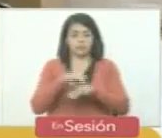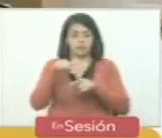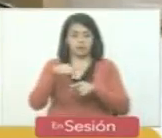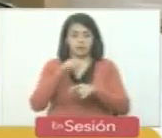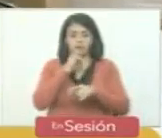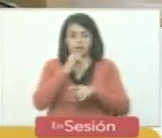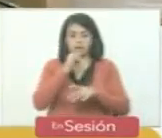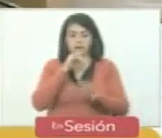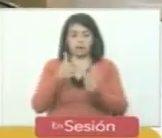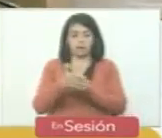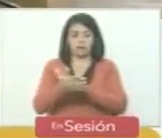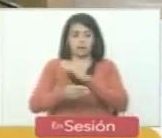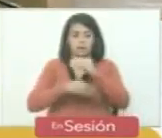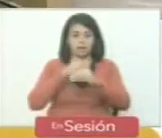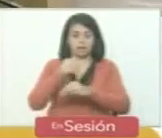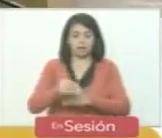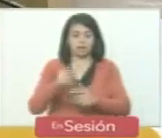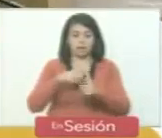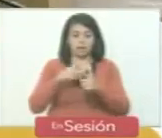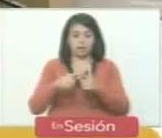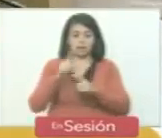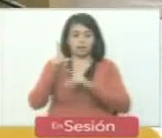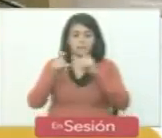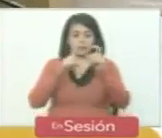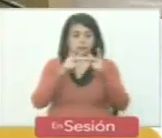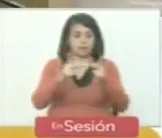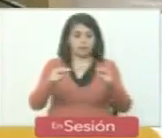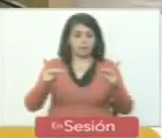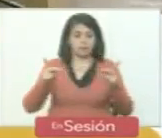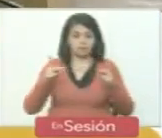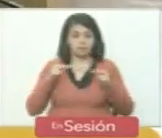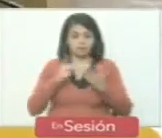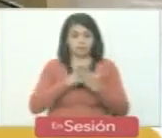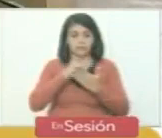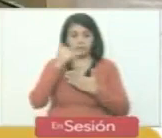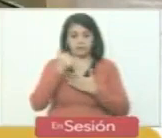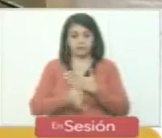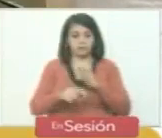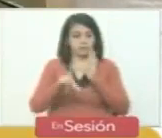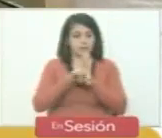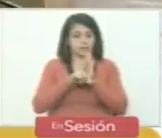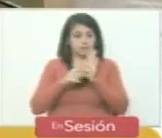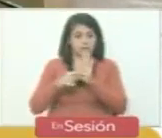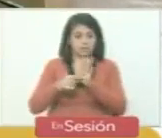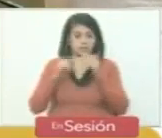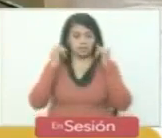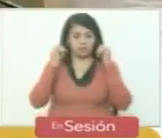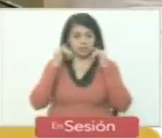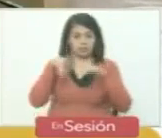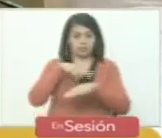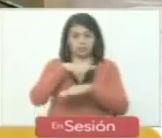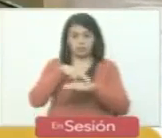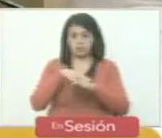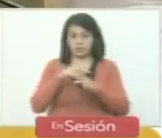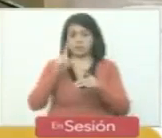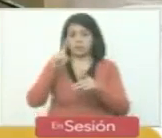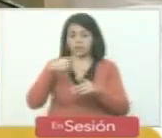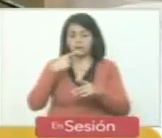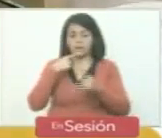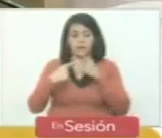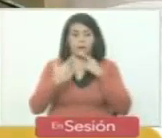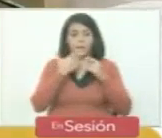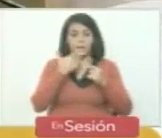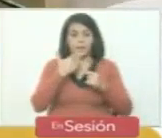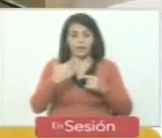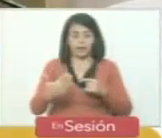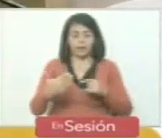cual informa que se está realizando la consulta pública al proyecto de ley de fiestas nacionales y en consecuencia